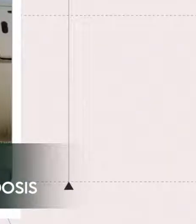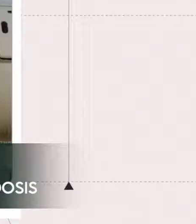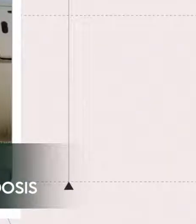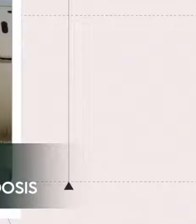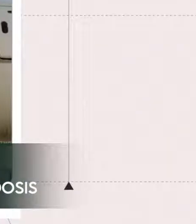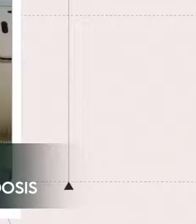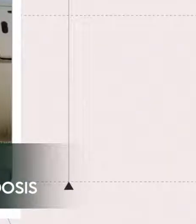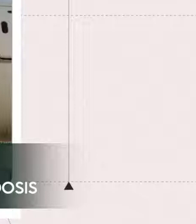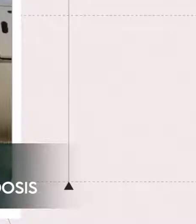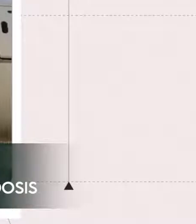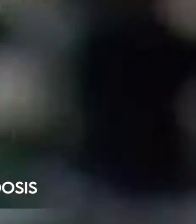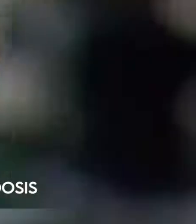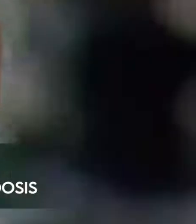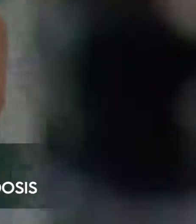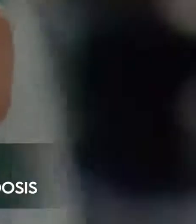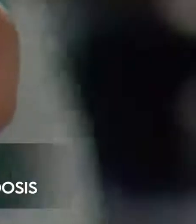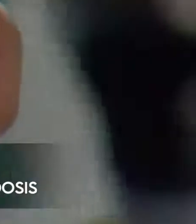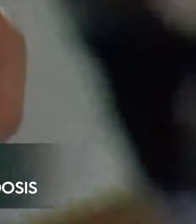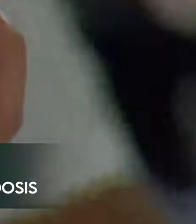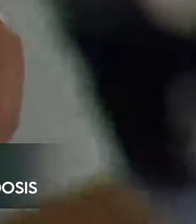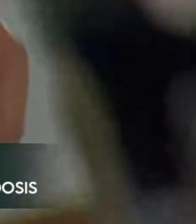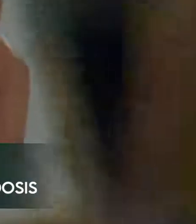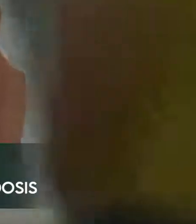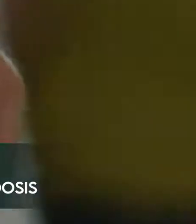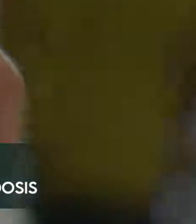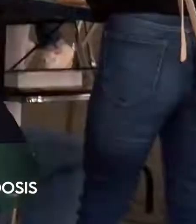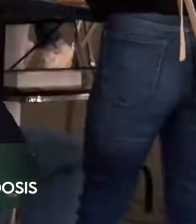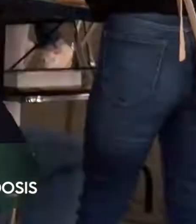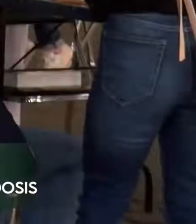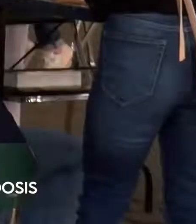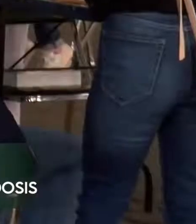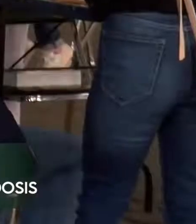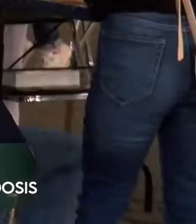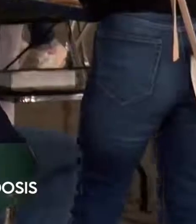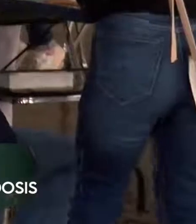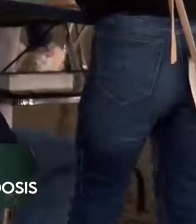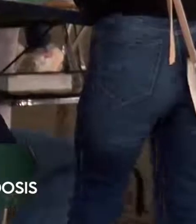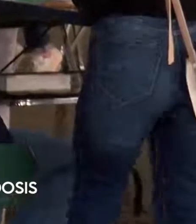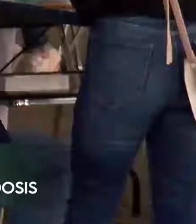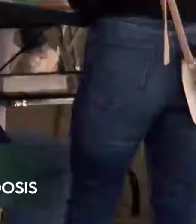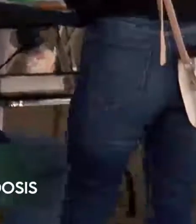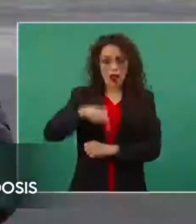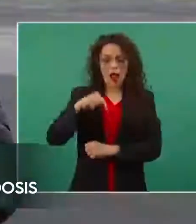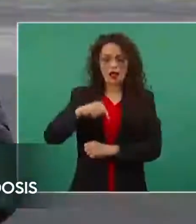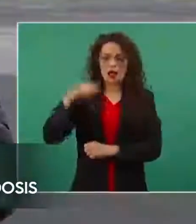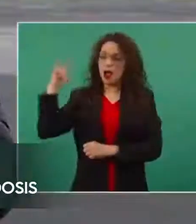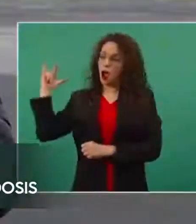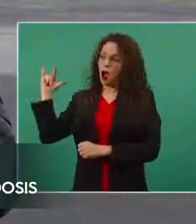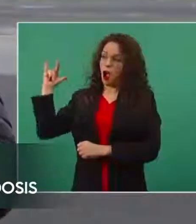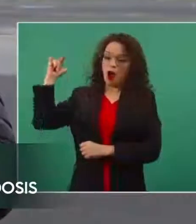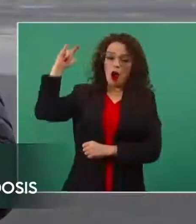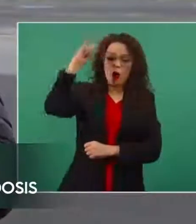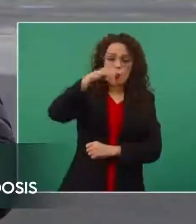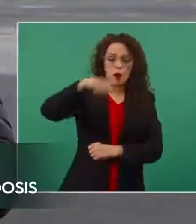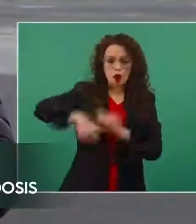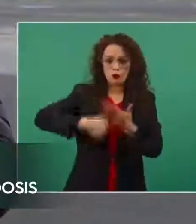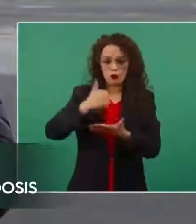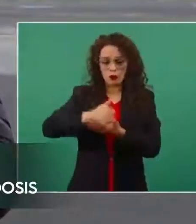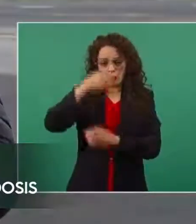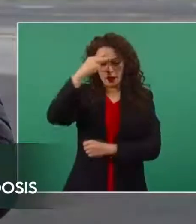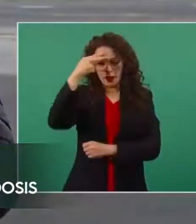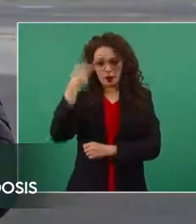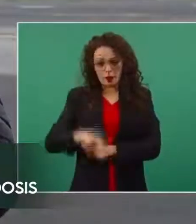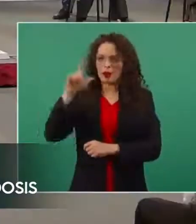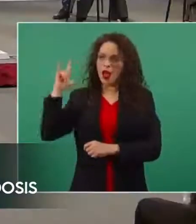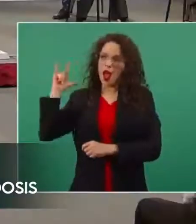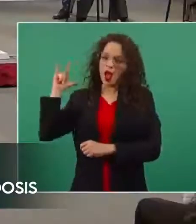27.678.685 dosis del antígeno a fin de continuar con la campaña de vacunación en todo el país, confirmó Pedro Centeno Santaella, director general